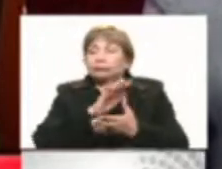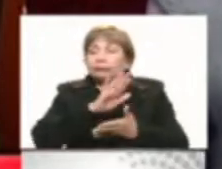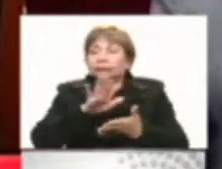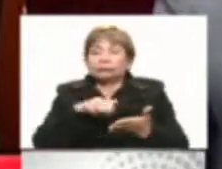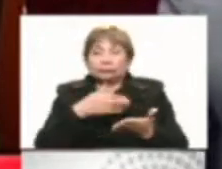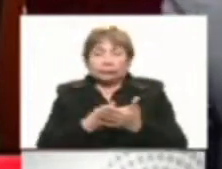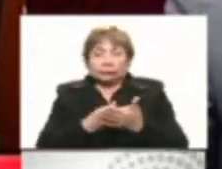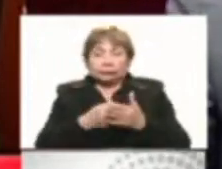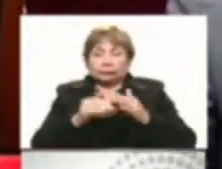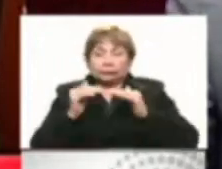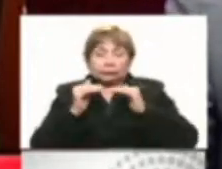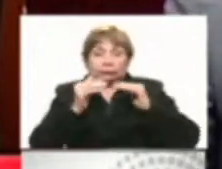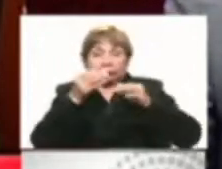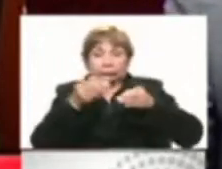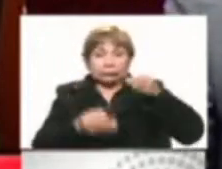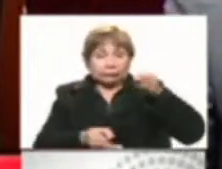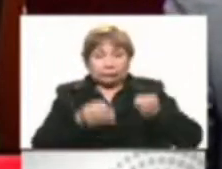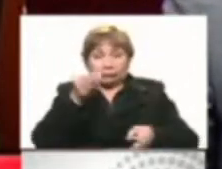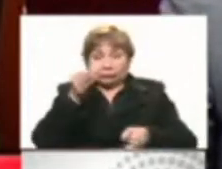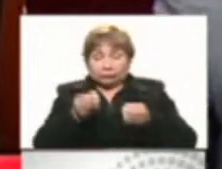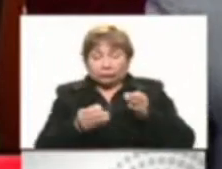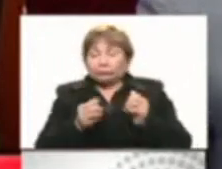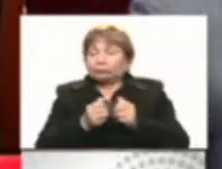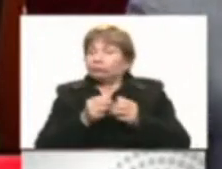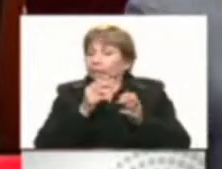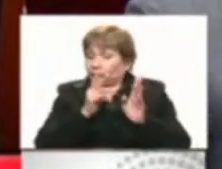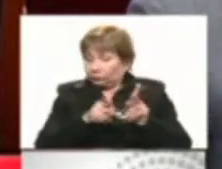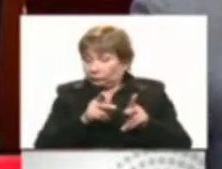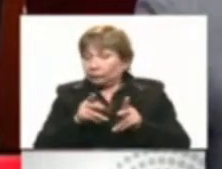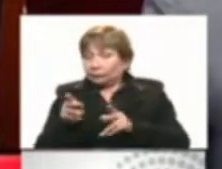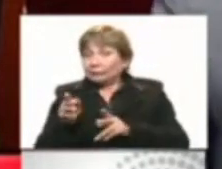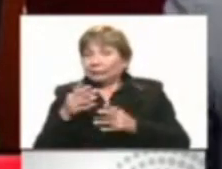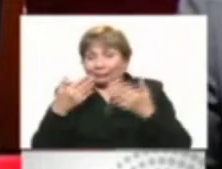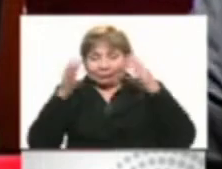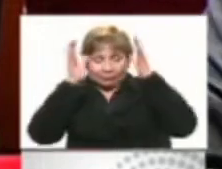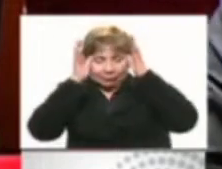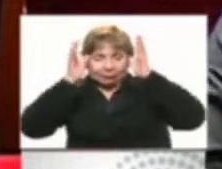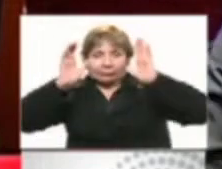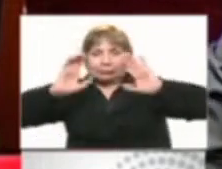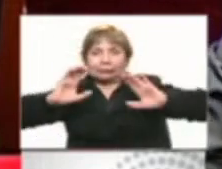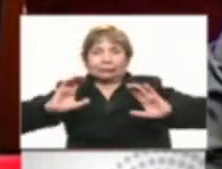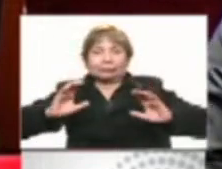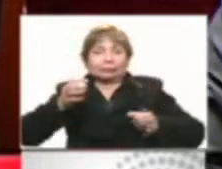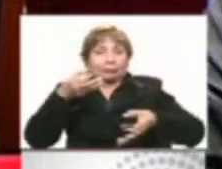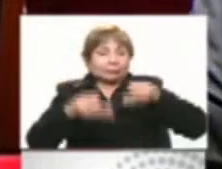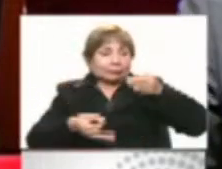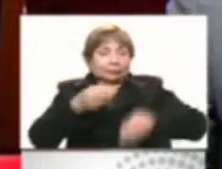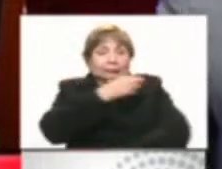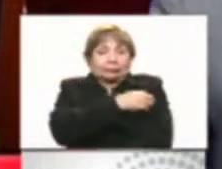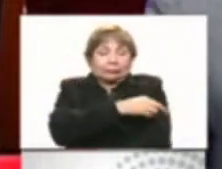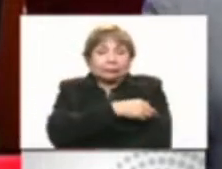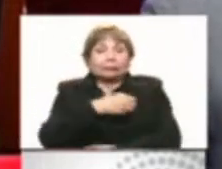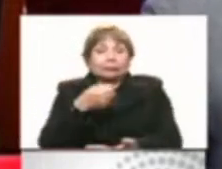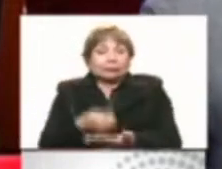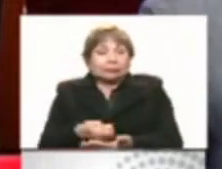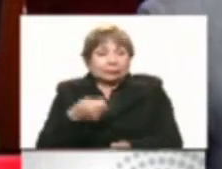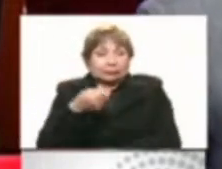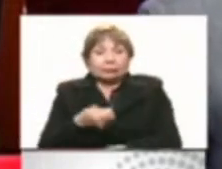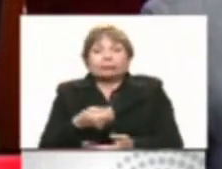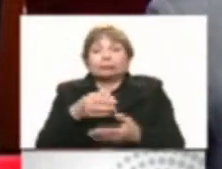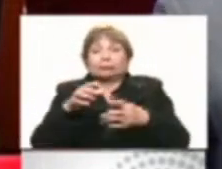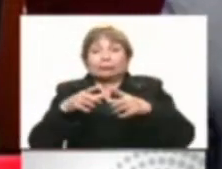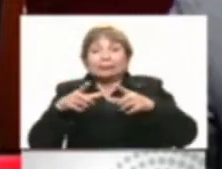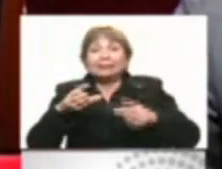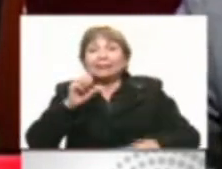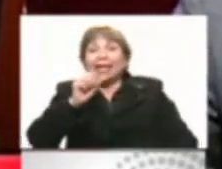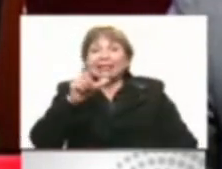parte de los litigios judiciales. Hemos programado ya, tenemos ya un acuerdo con la Corte Suprema, estamos asignando presupuesto para que haya una